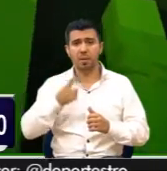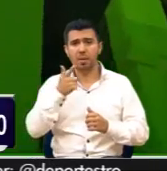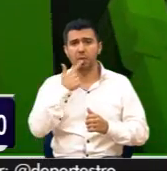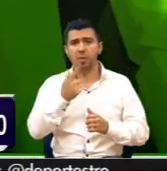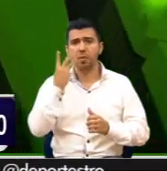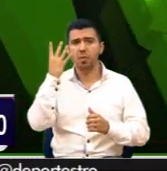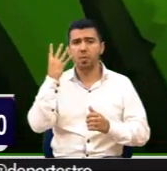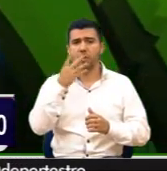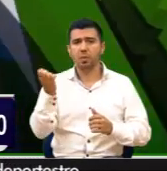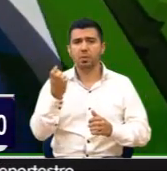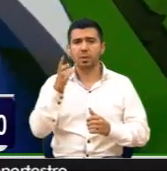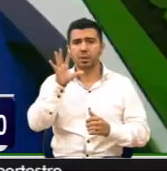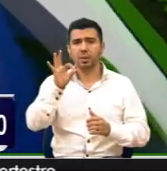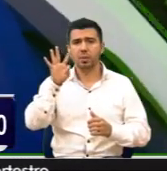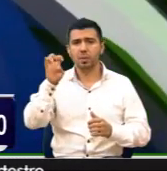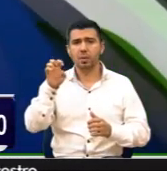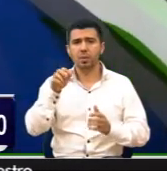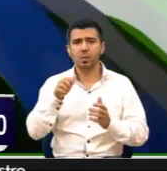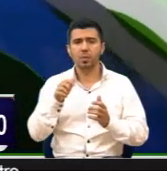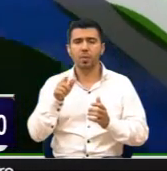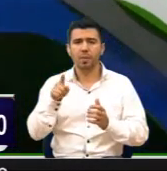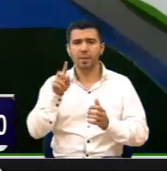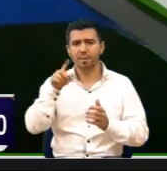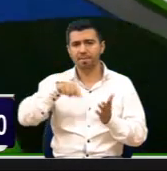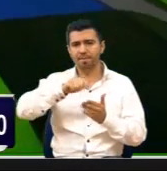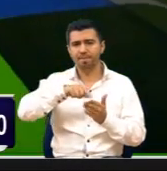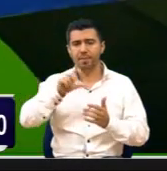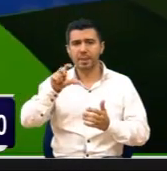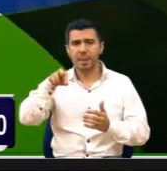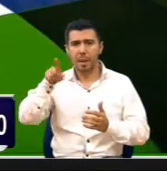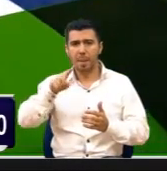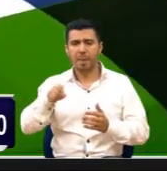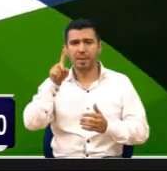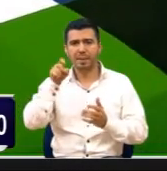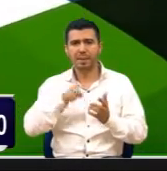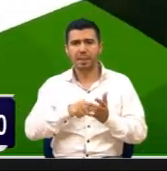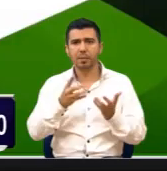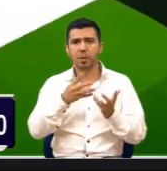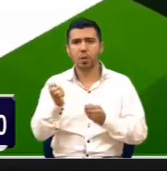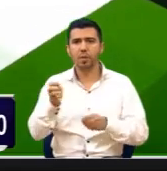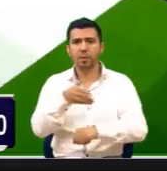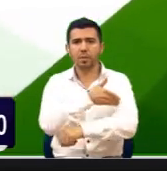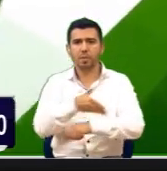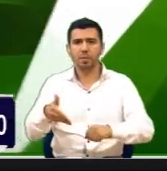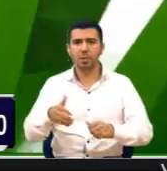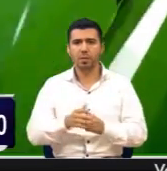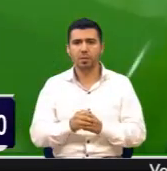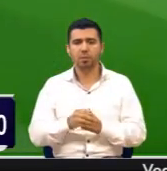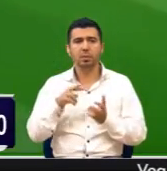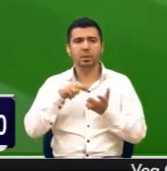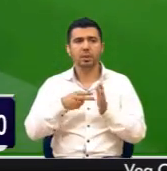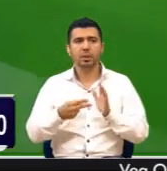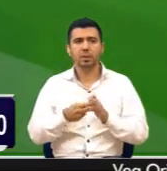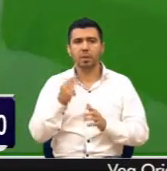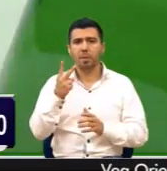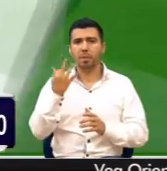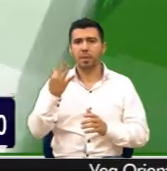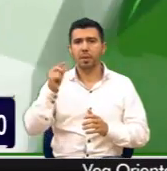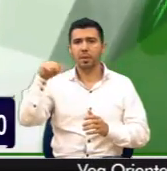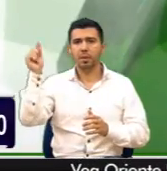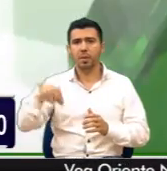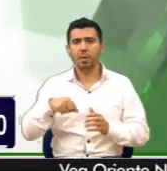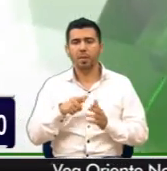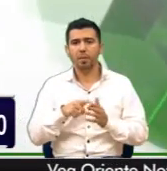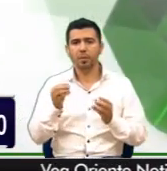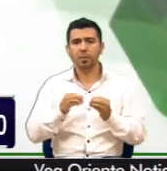van 459 CPS contratadas que valen 6.900 millones. O sea, 23% menos